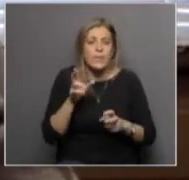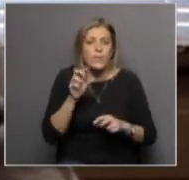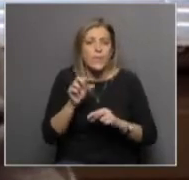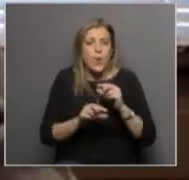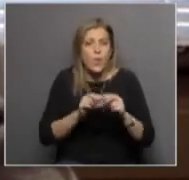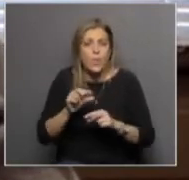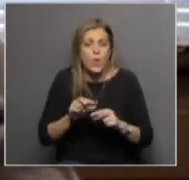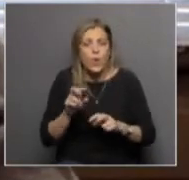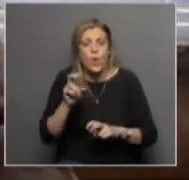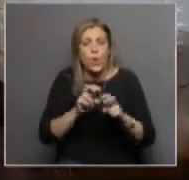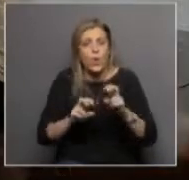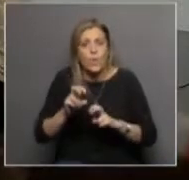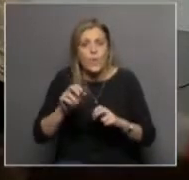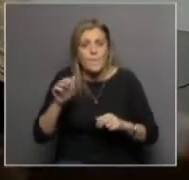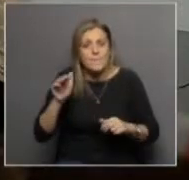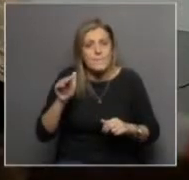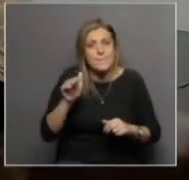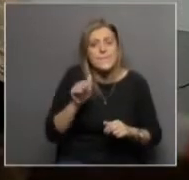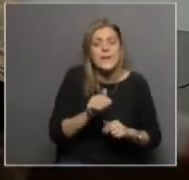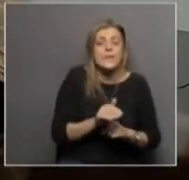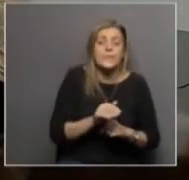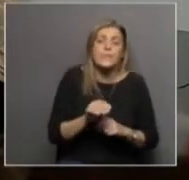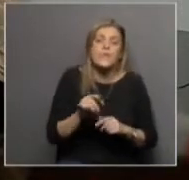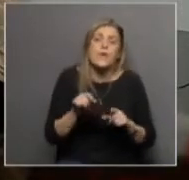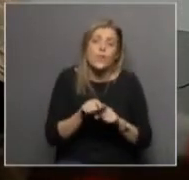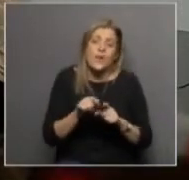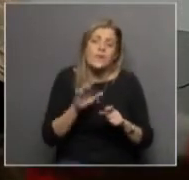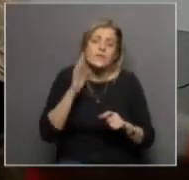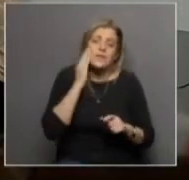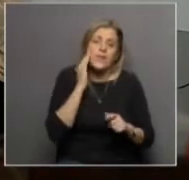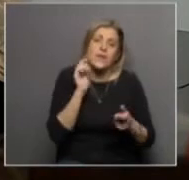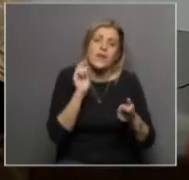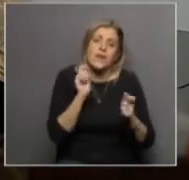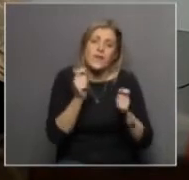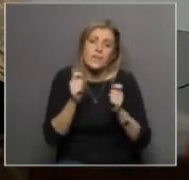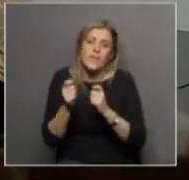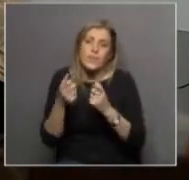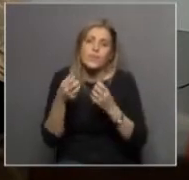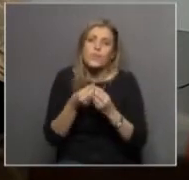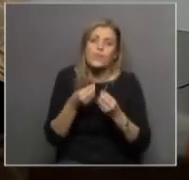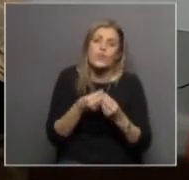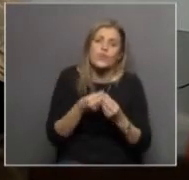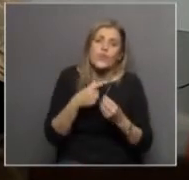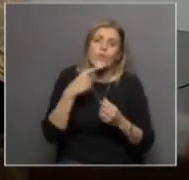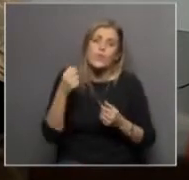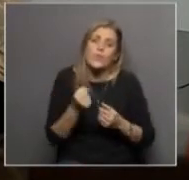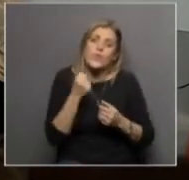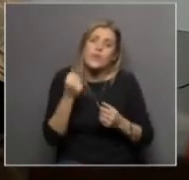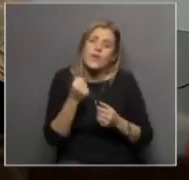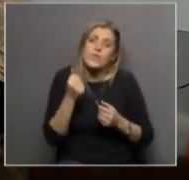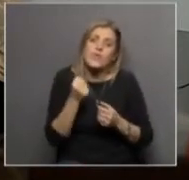de disminución en esos casos. Igual sabemos que es muy variable, porque por eso es que hay que mirar un poco